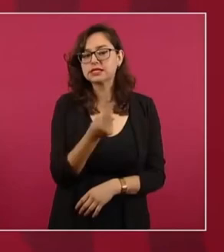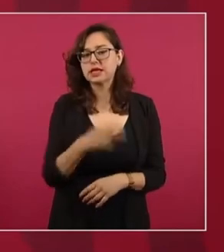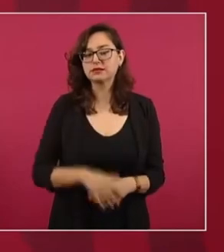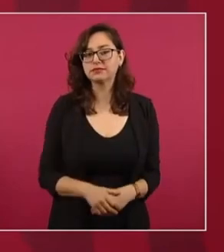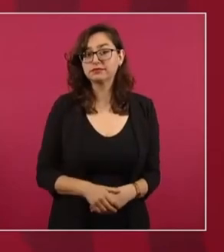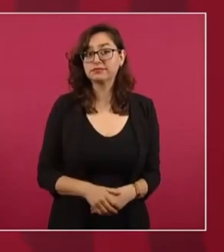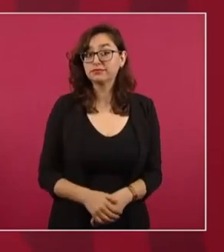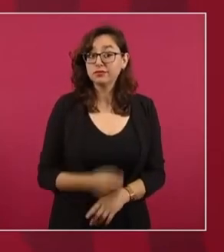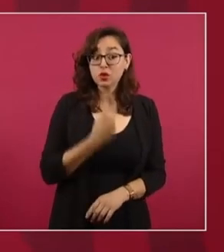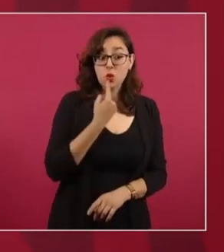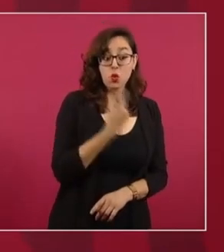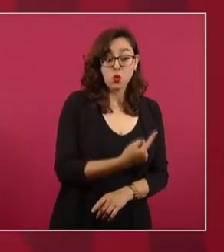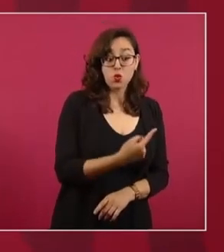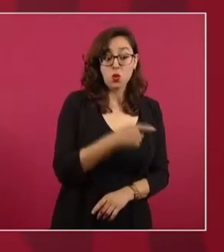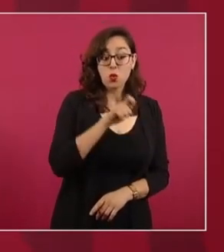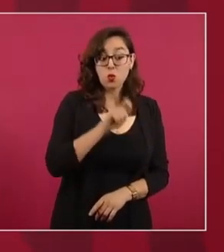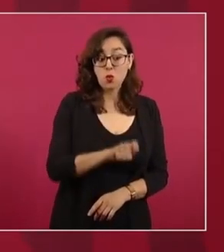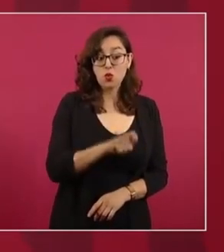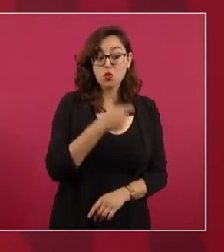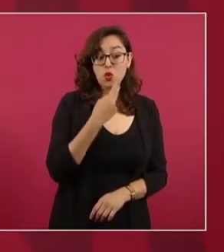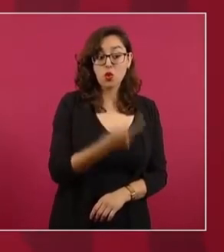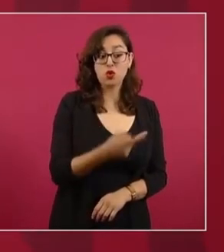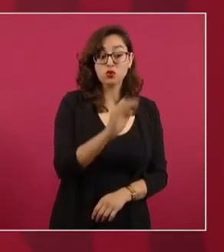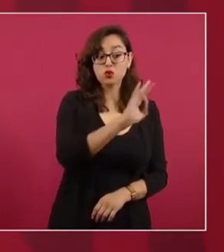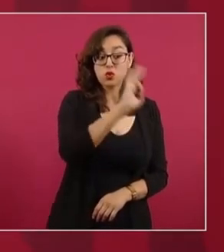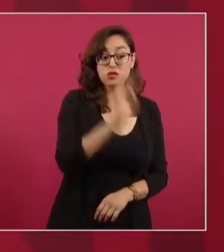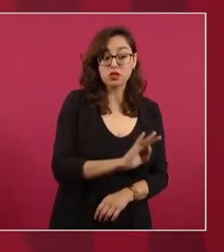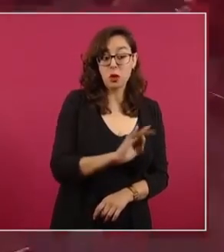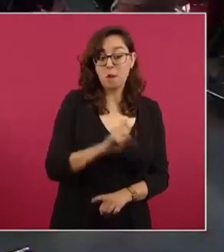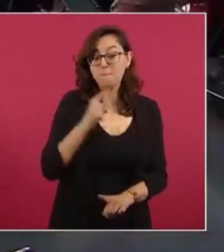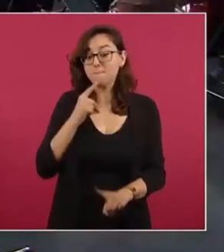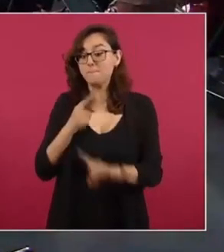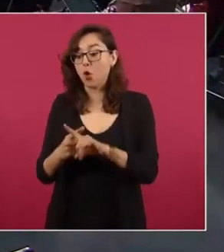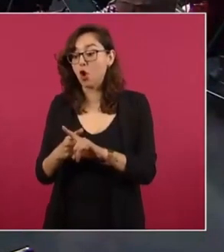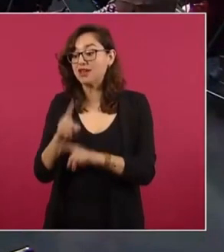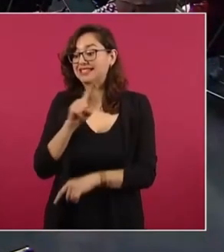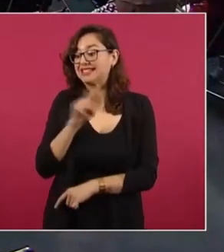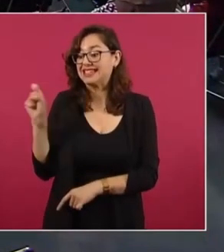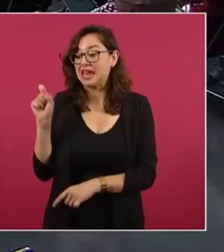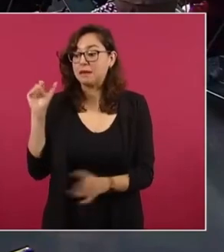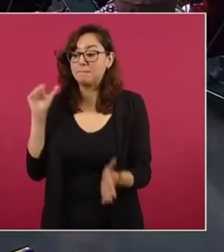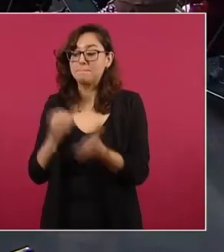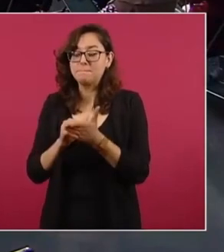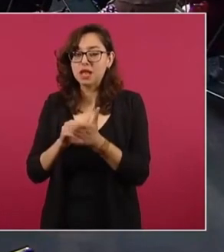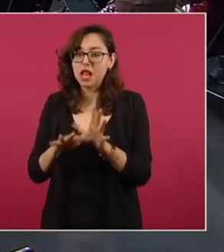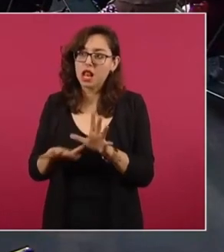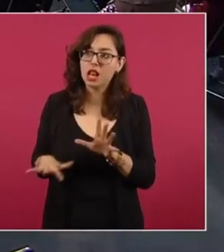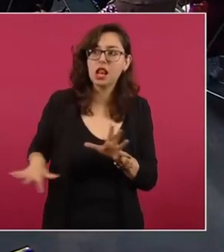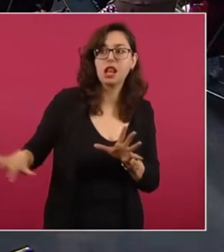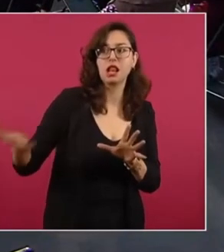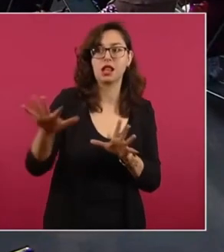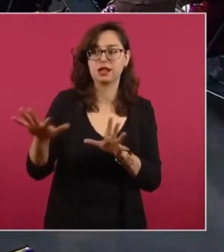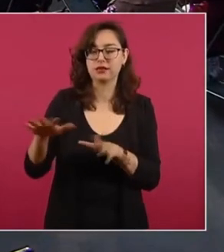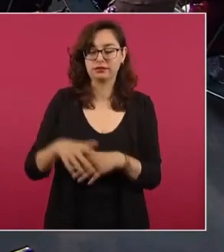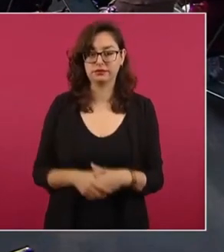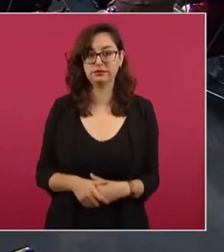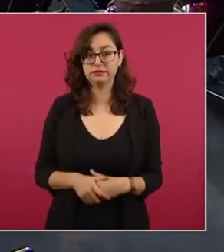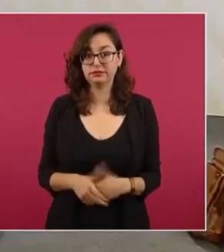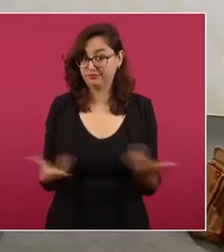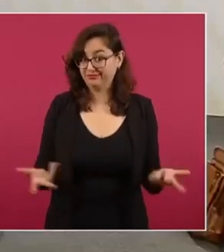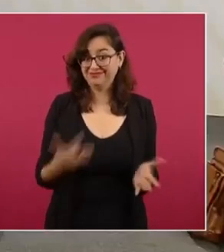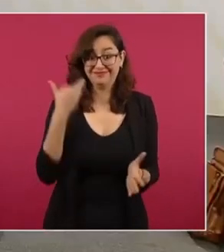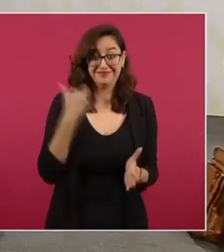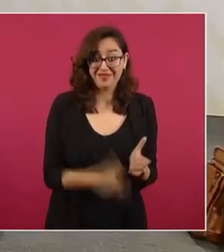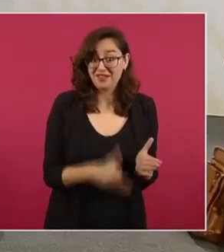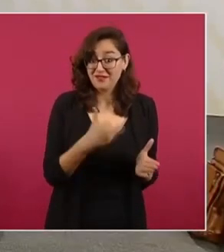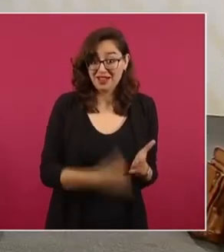Ese es por 100,000 habitantes. Ese es el déficit. En número, a ver si el martes,